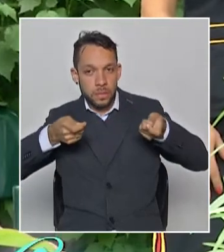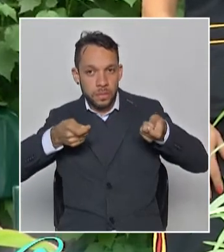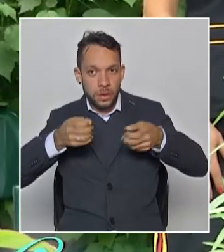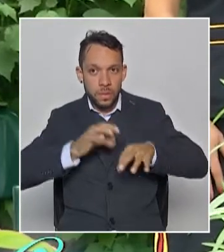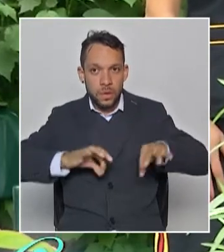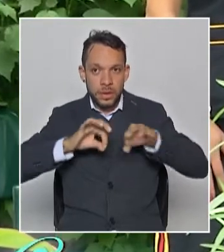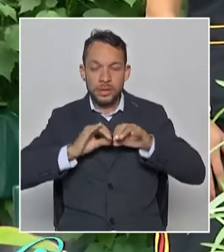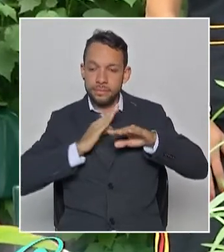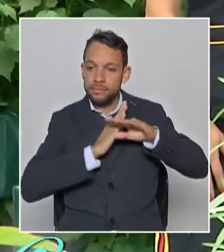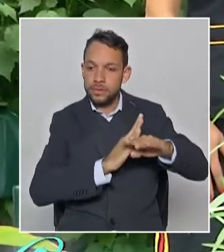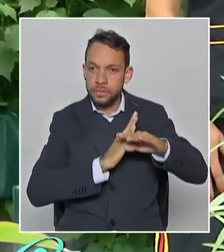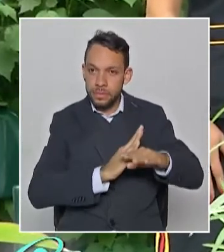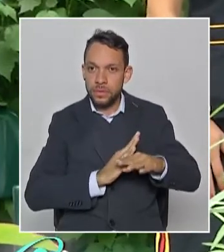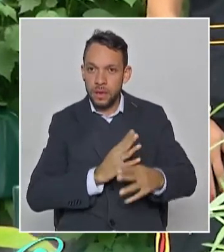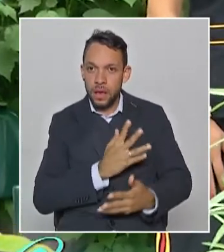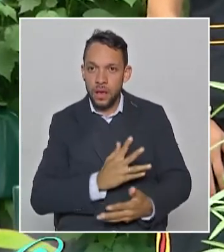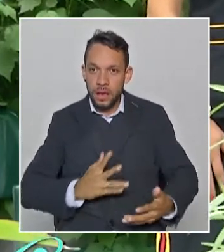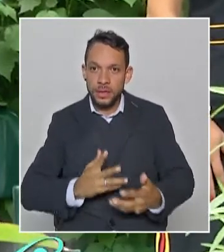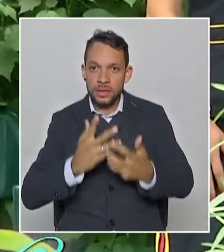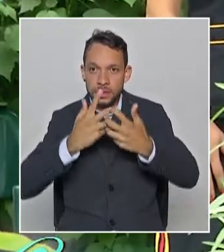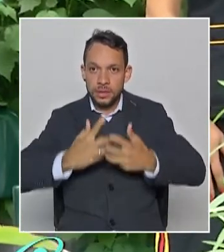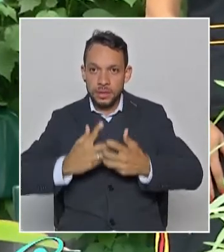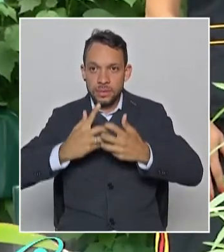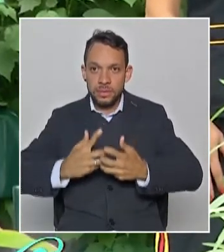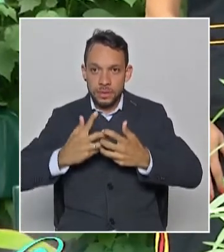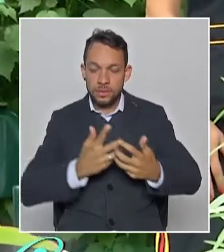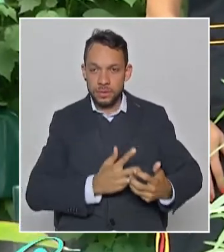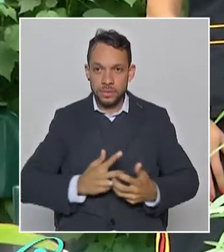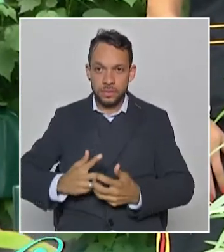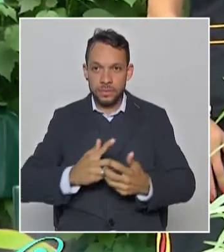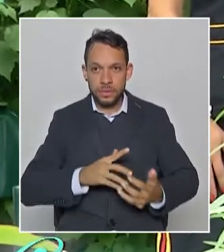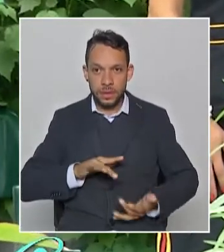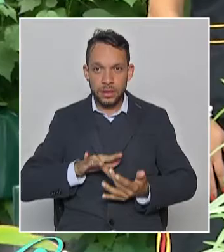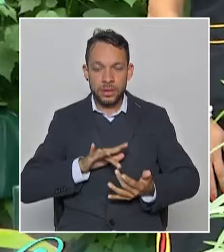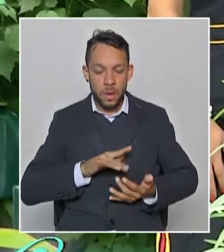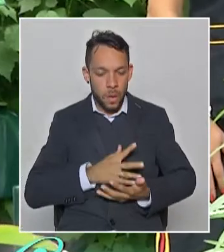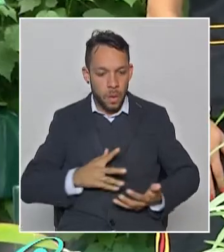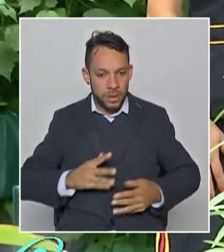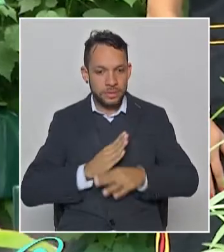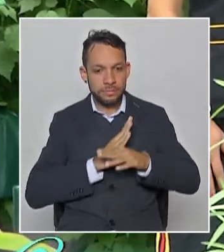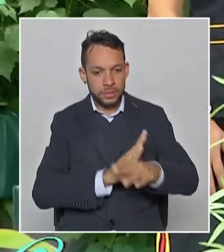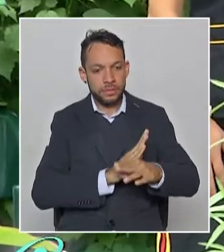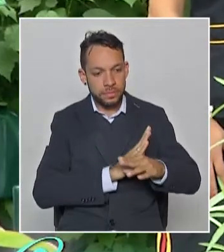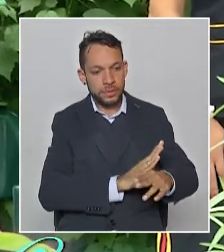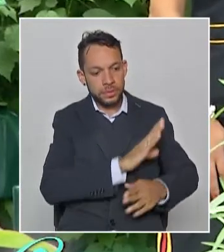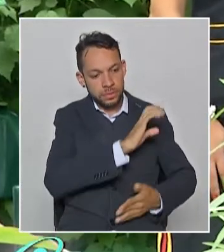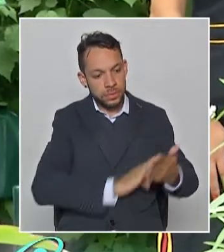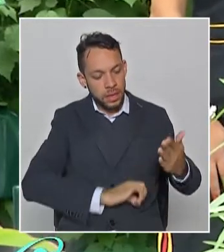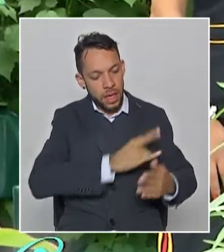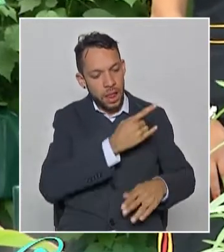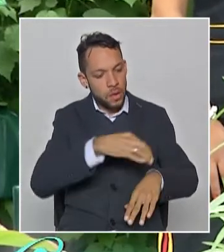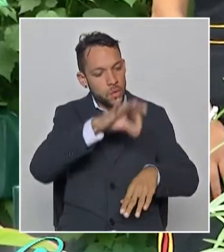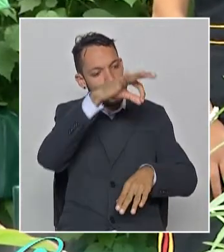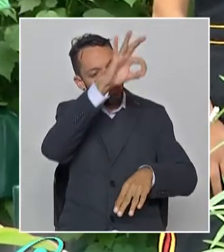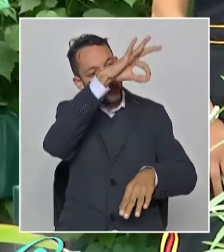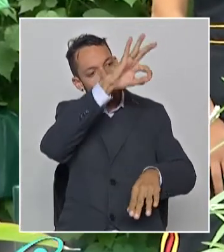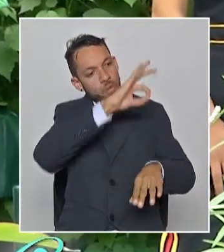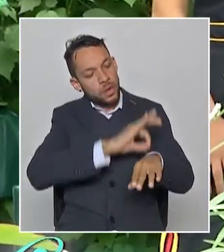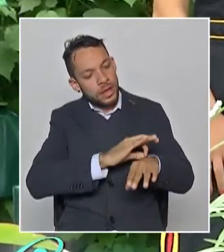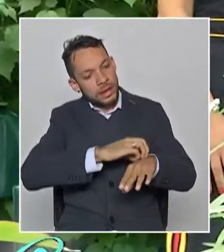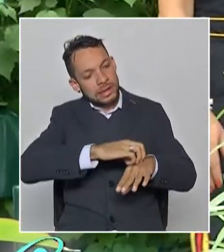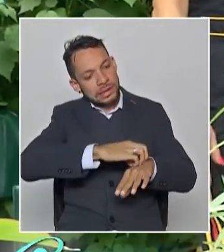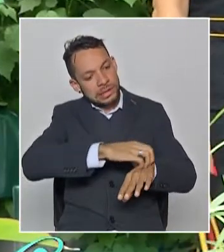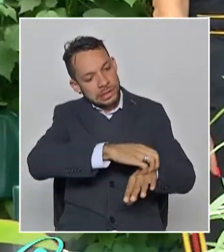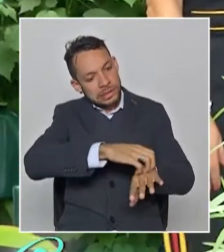dolor. Detrás de esto hay ciencia. Que es que él pudo haber sido alérgico, como dijo una señora, no, es que a mí no me pueden picar porque soy alérgico, que es